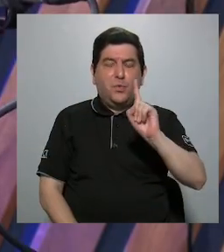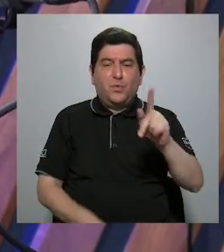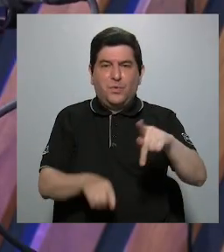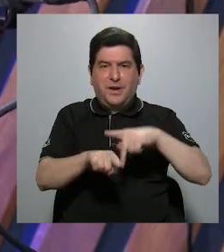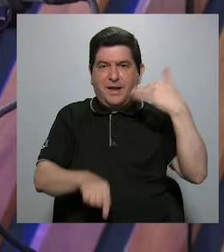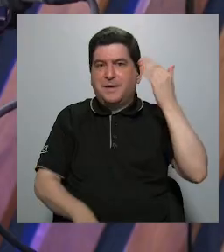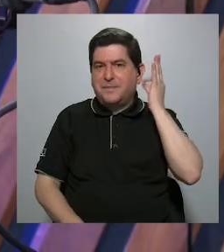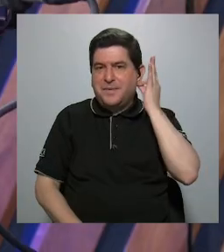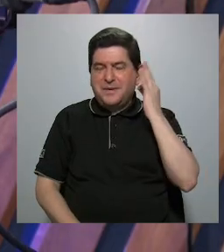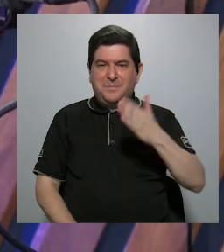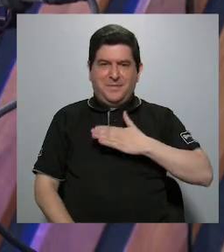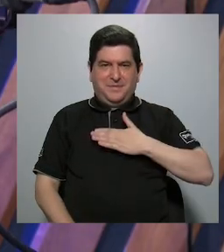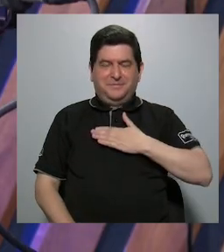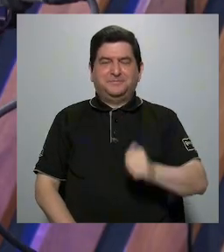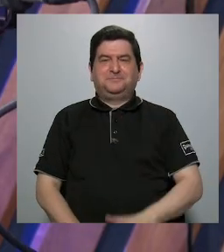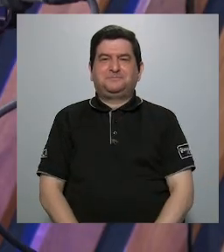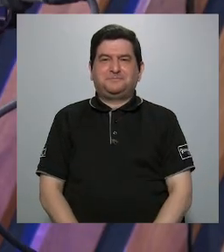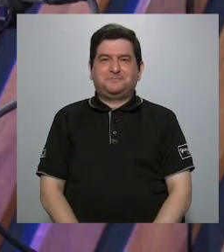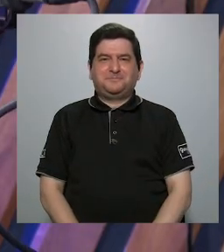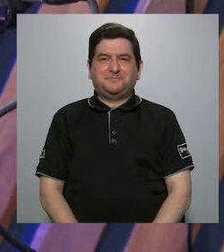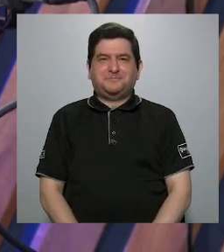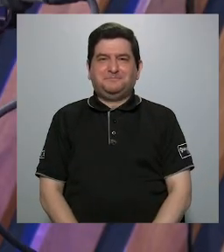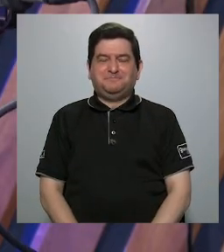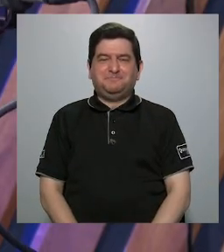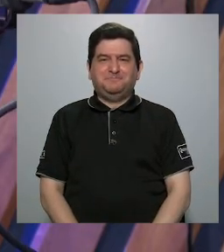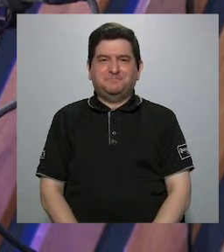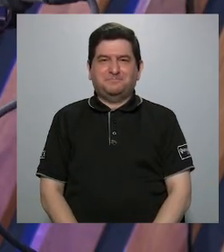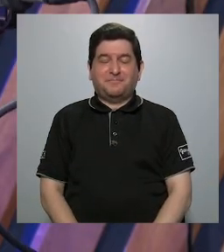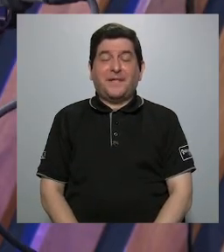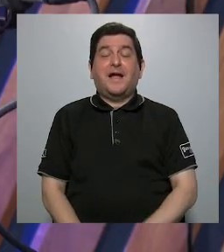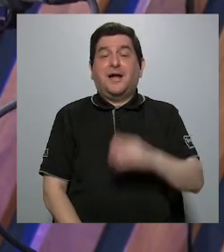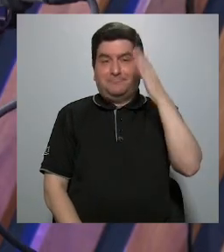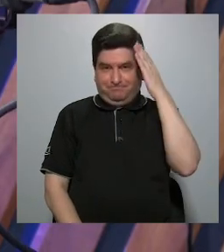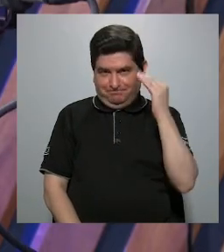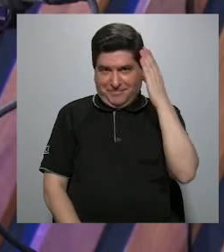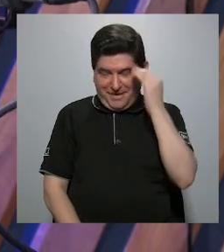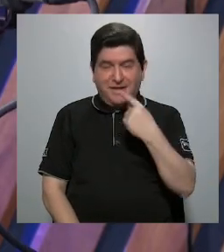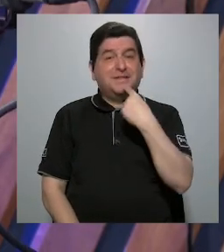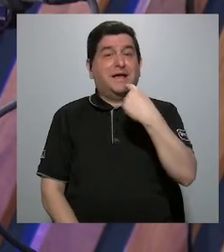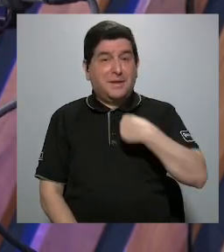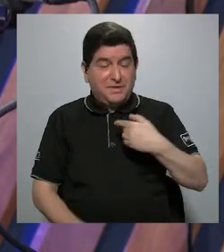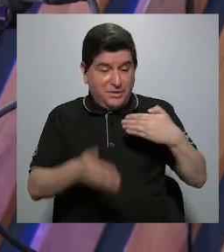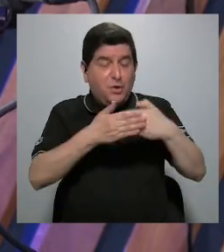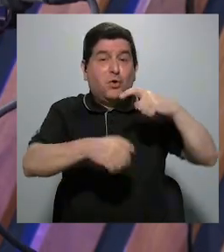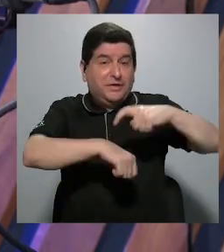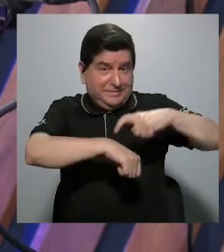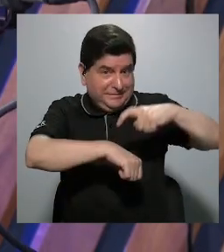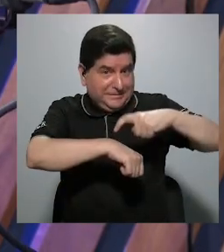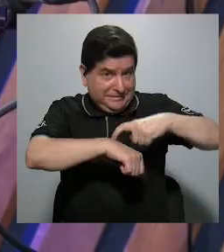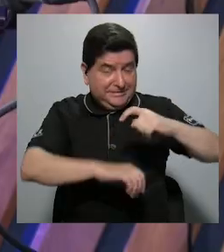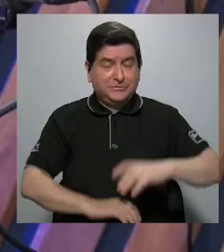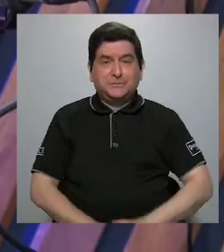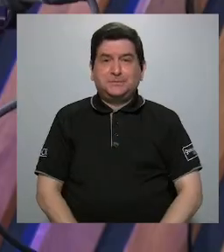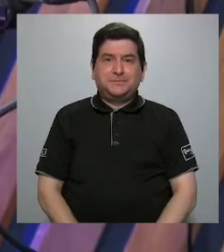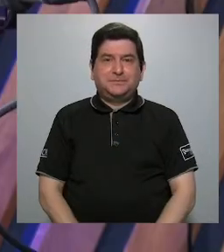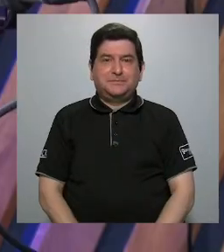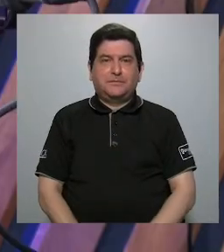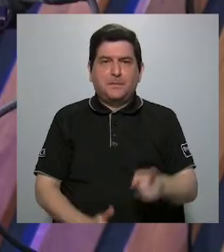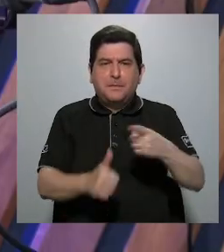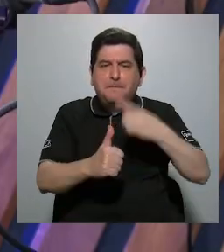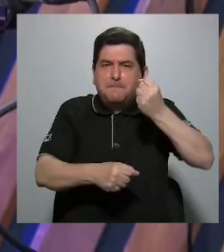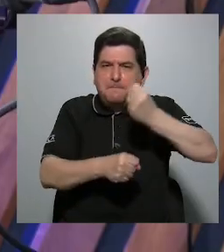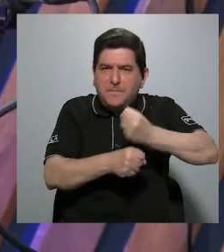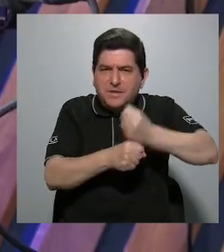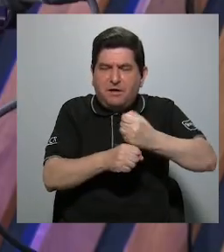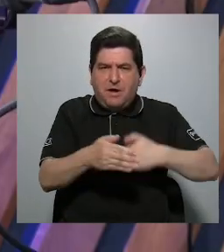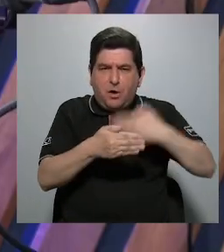algo, una prima mía. Bueno, como anécdota, y ella me lo contó recientemente,